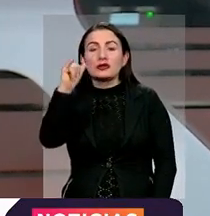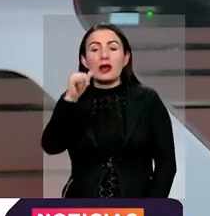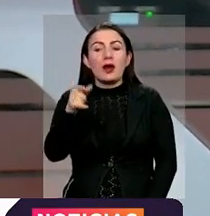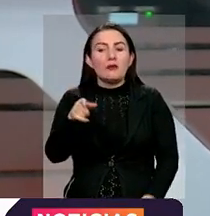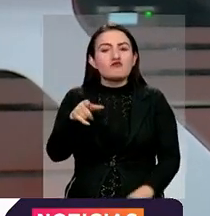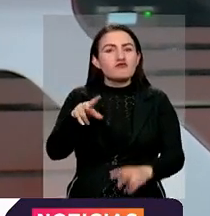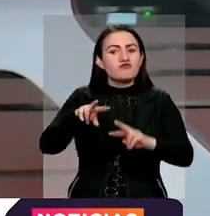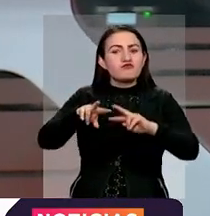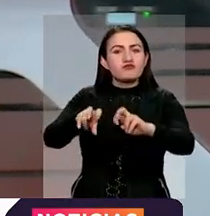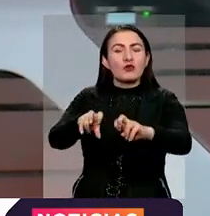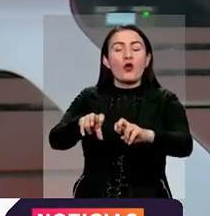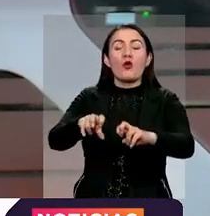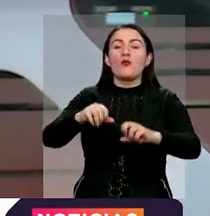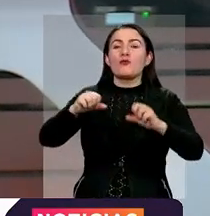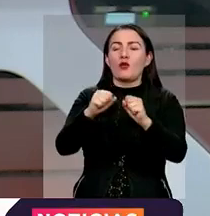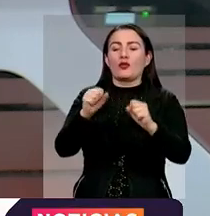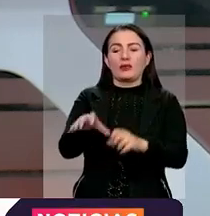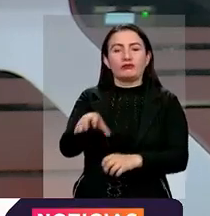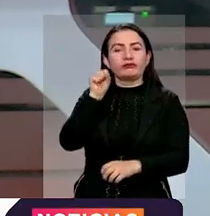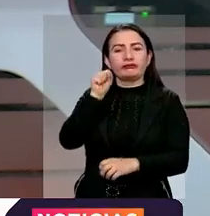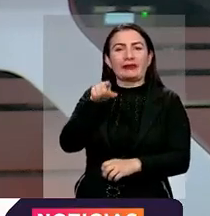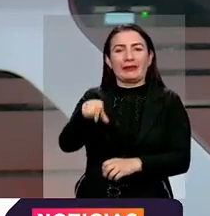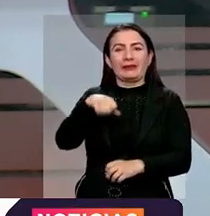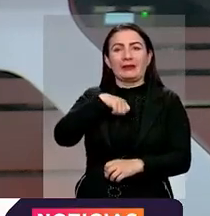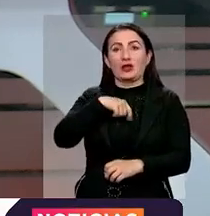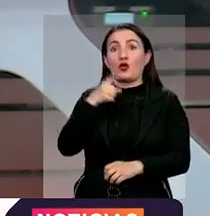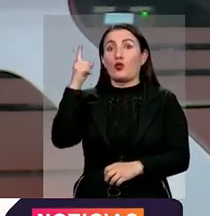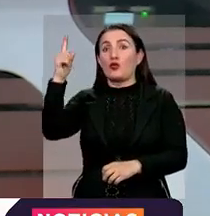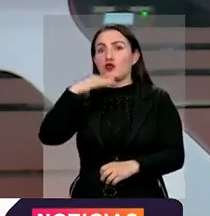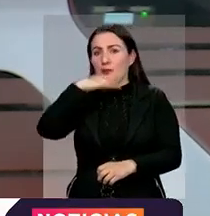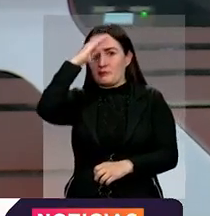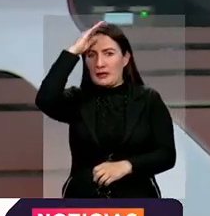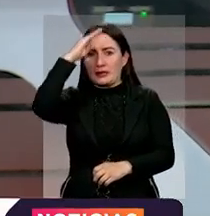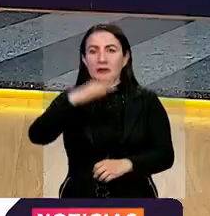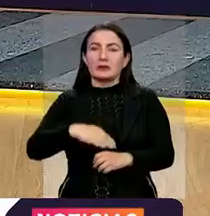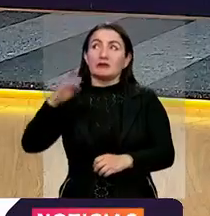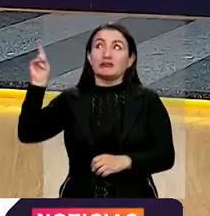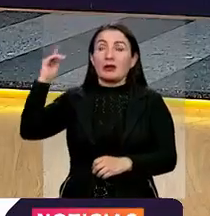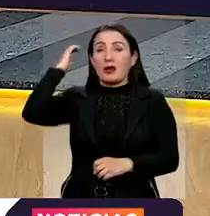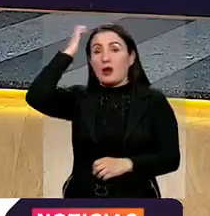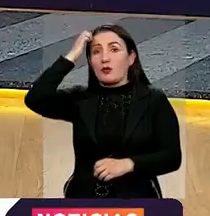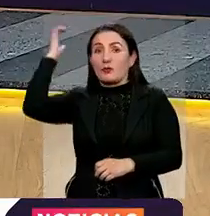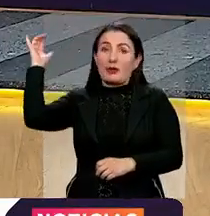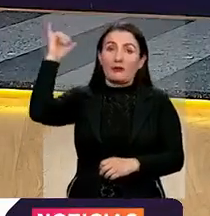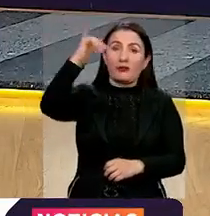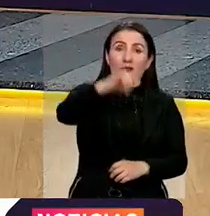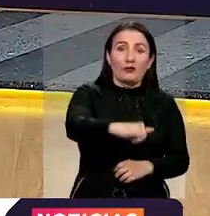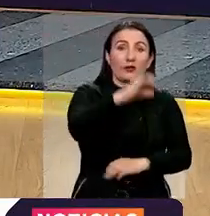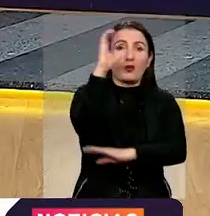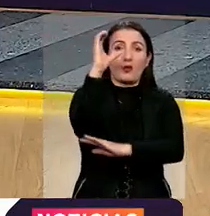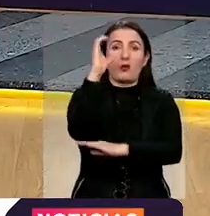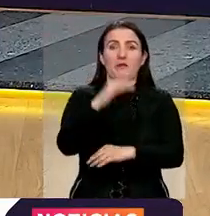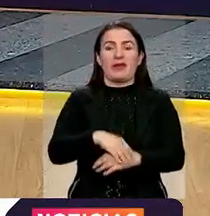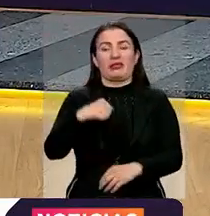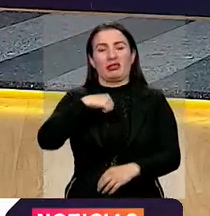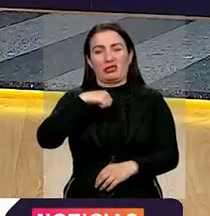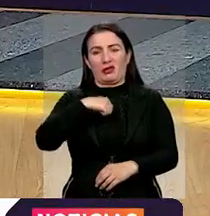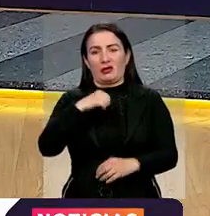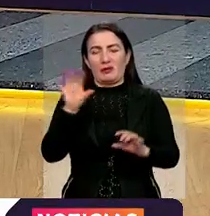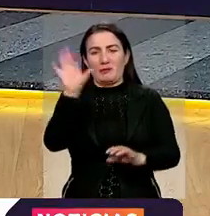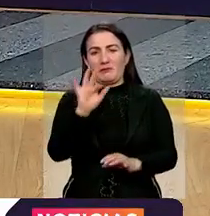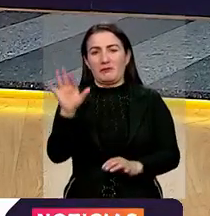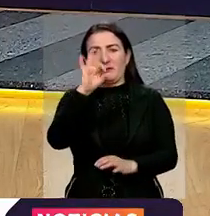con antecedentes de viajes a Europa y otro en la ciudad de Medellín. Cristian León, muy buenas tardes. ¿Qué se sabe de estos pacientes y el reporte de las